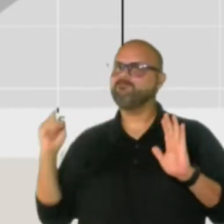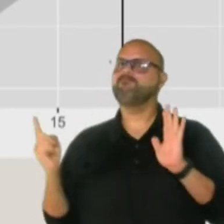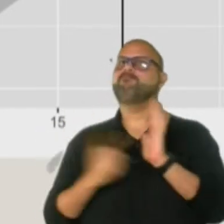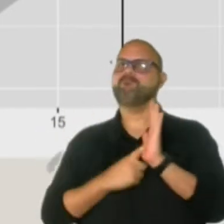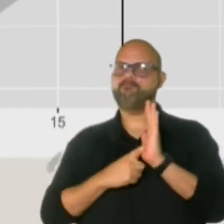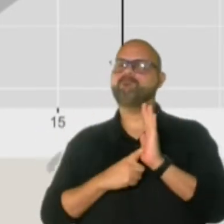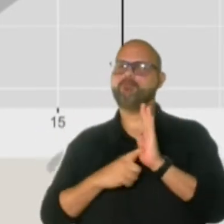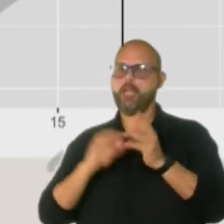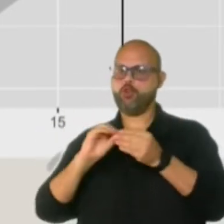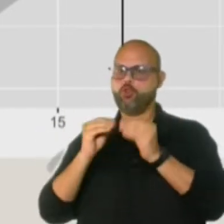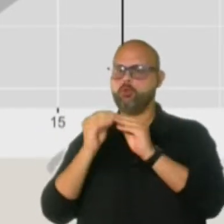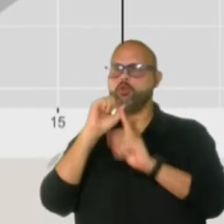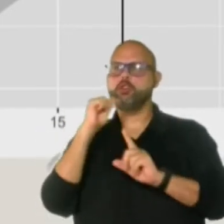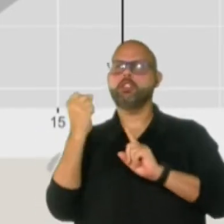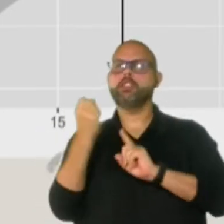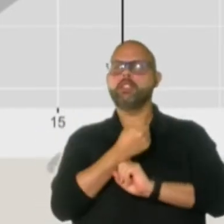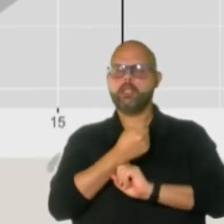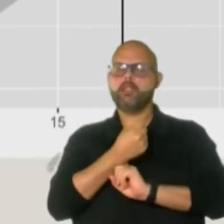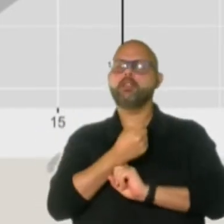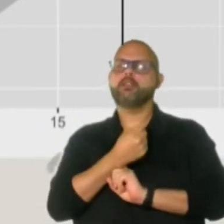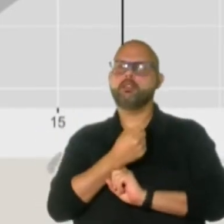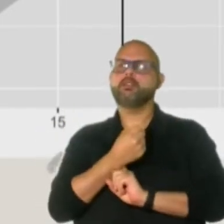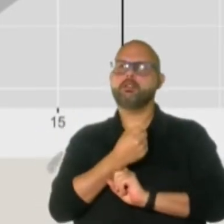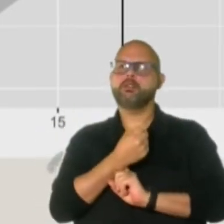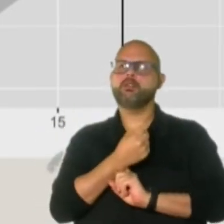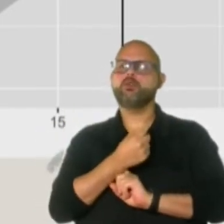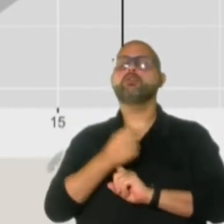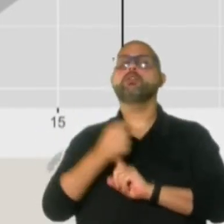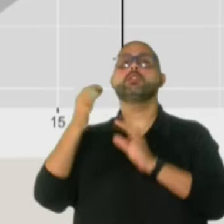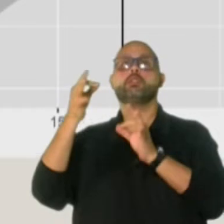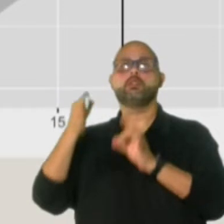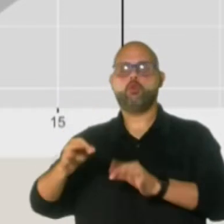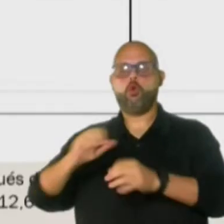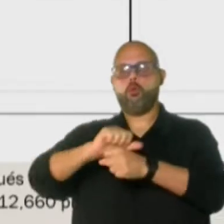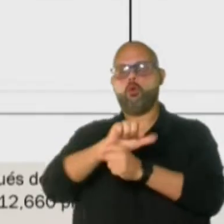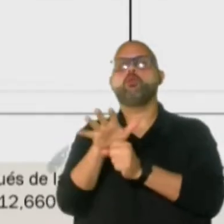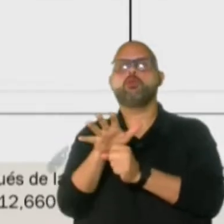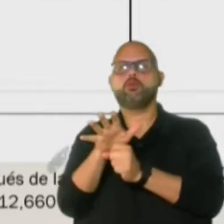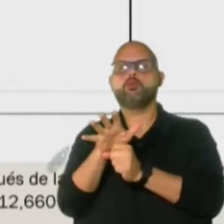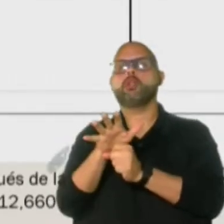casos confirmados por COVID en Puerto Rico.